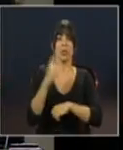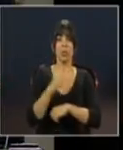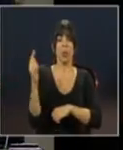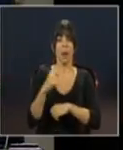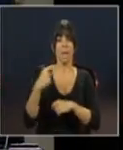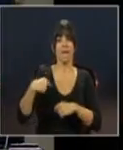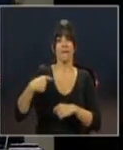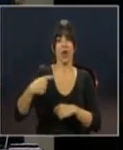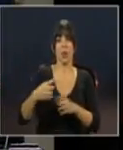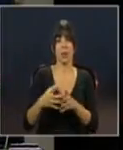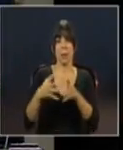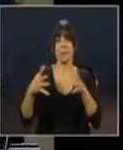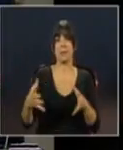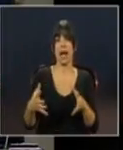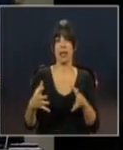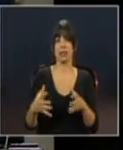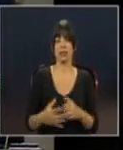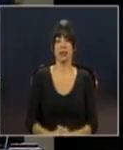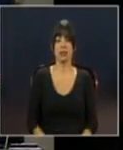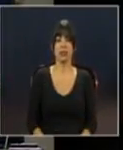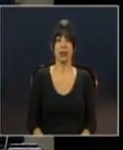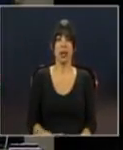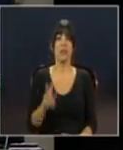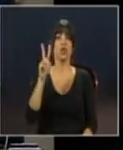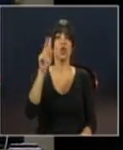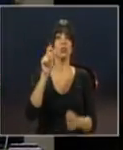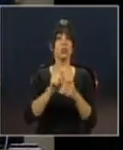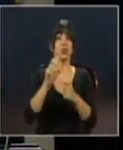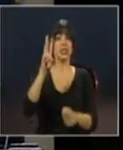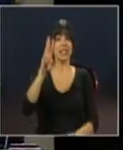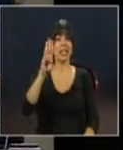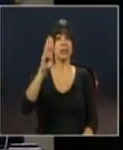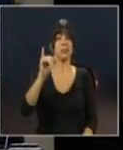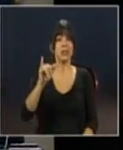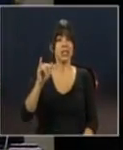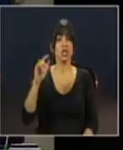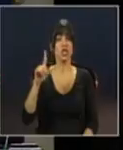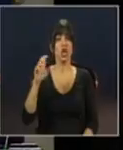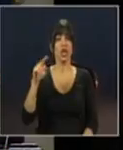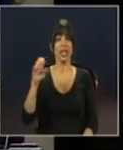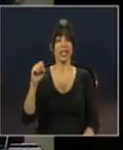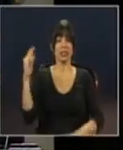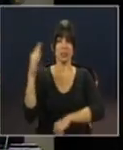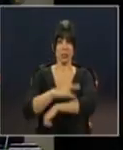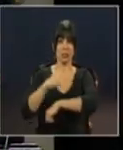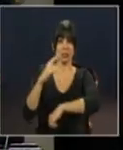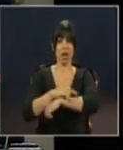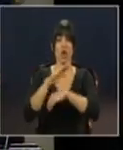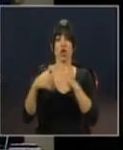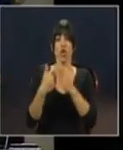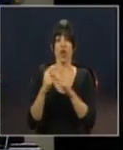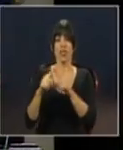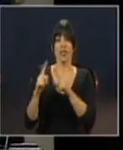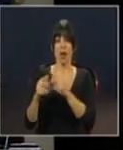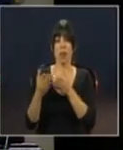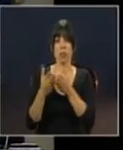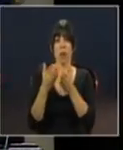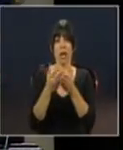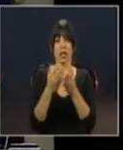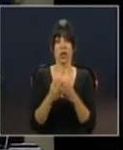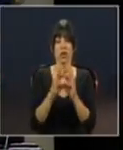vuelos. El crecimiento a más de 2.6 billones de llegadas internacionales por todos los puertos, que equivale